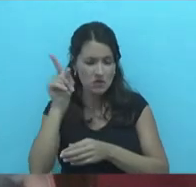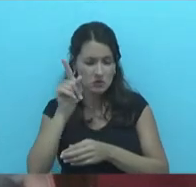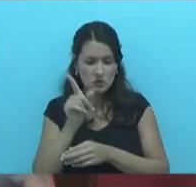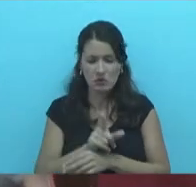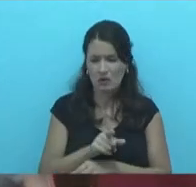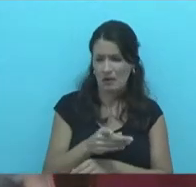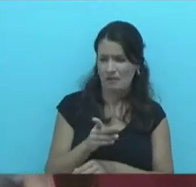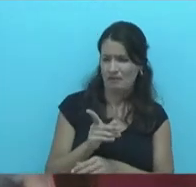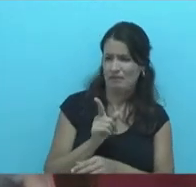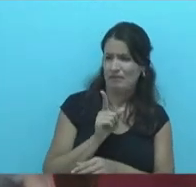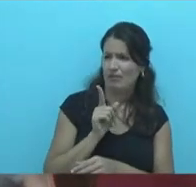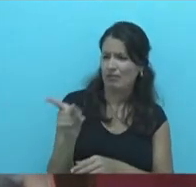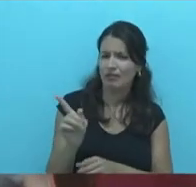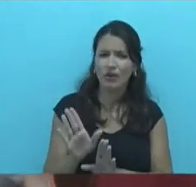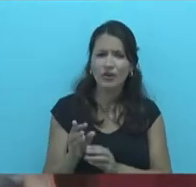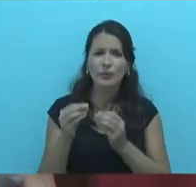básicamente